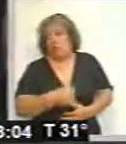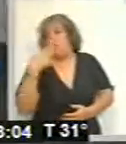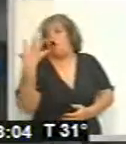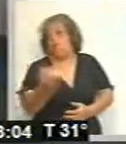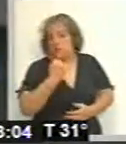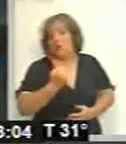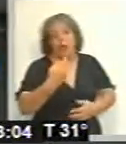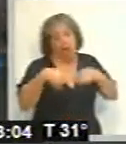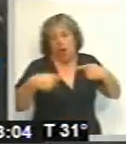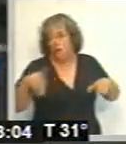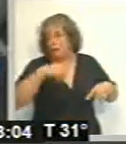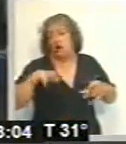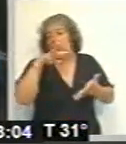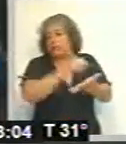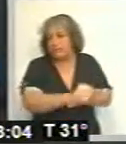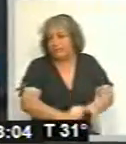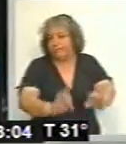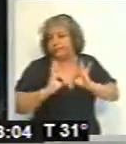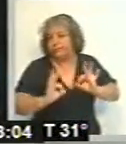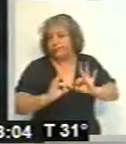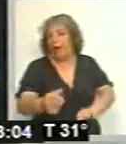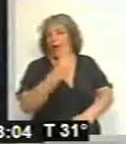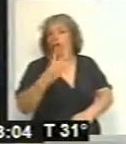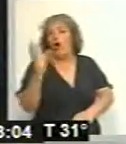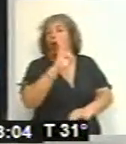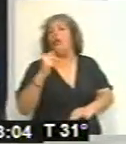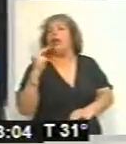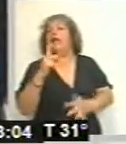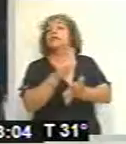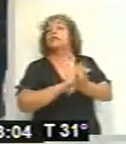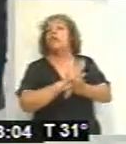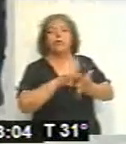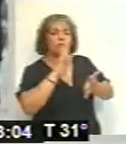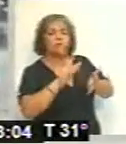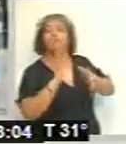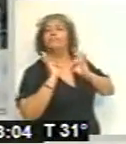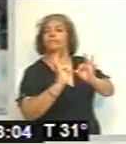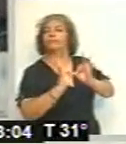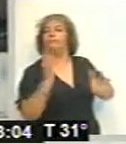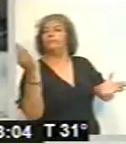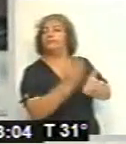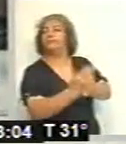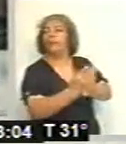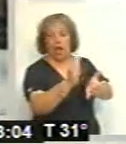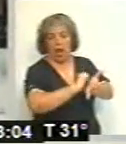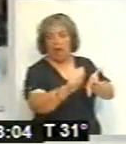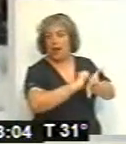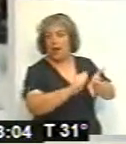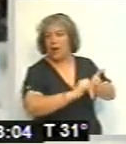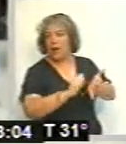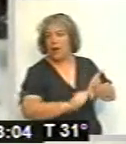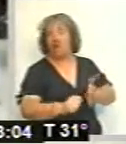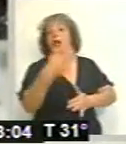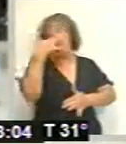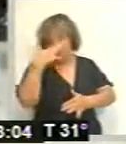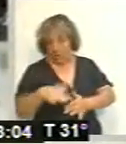la información, ya hay dos o tres casos que se verificó ese tipo de infracción, se hacen las actas y después de